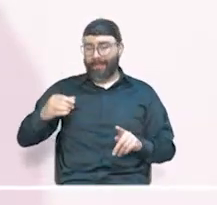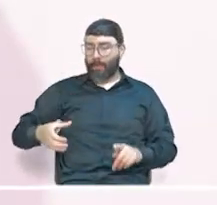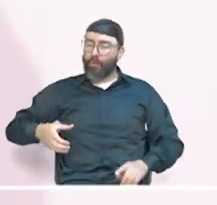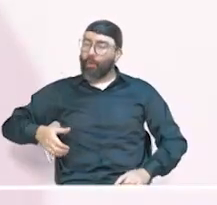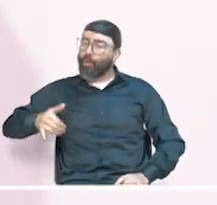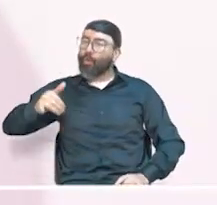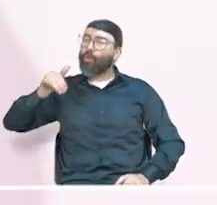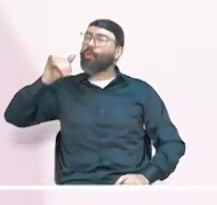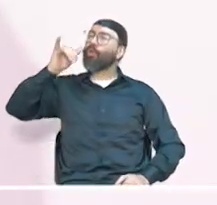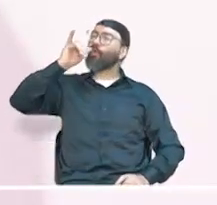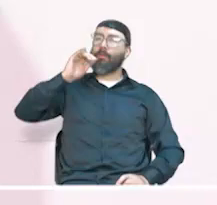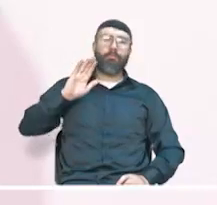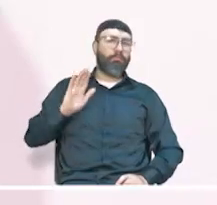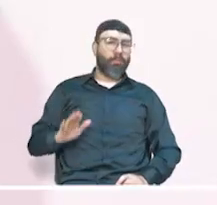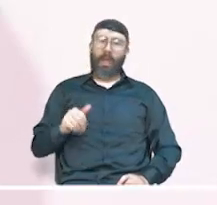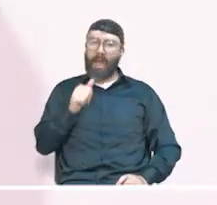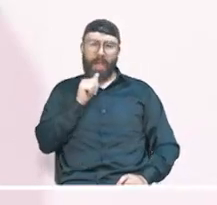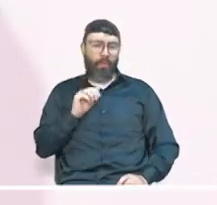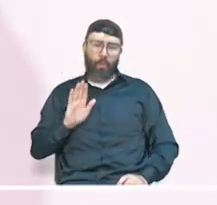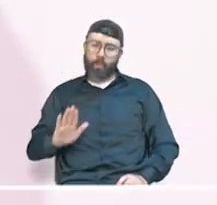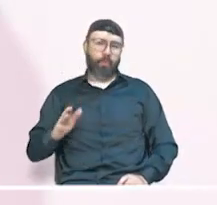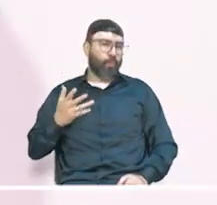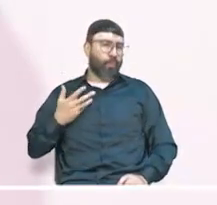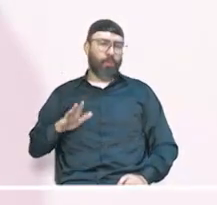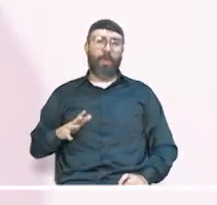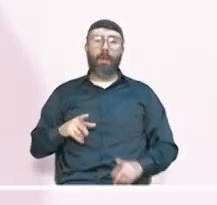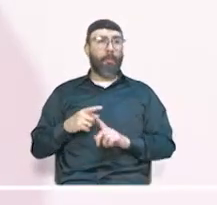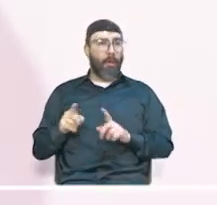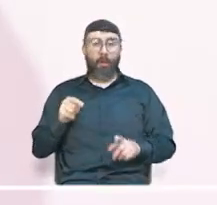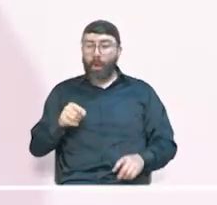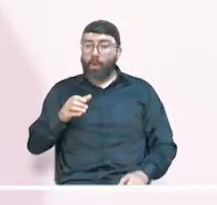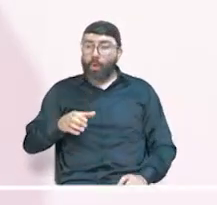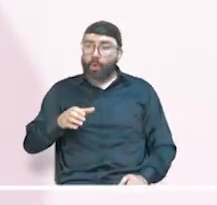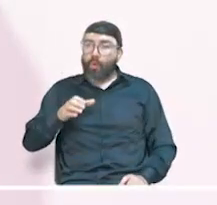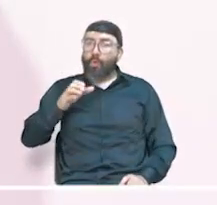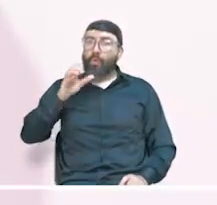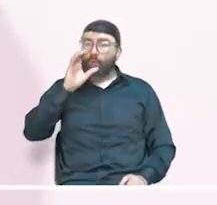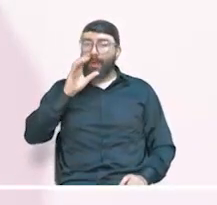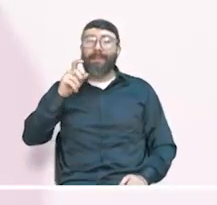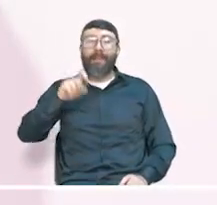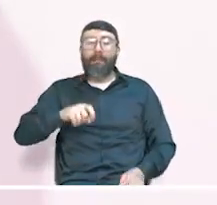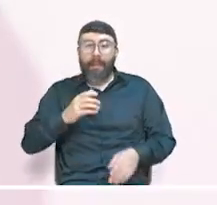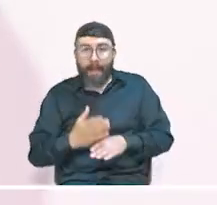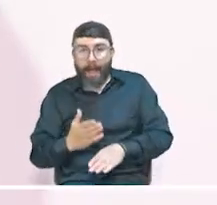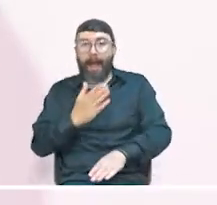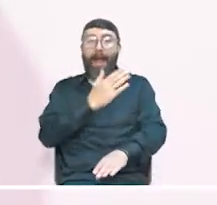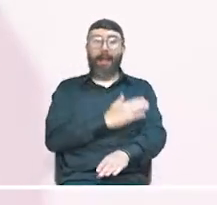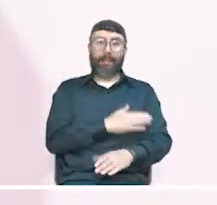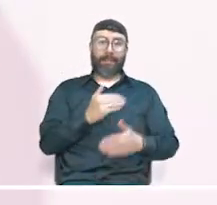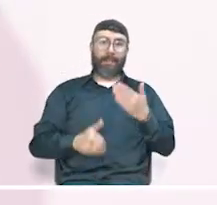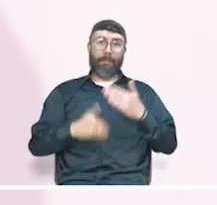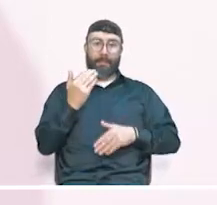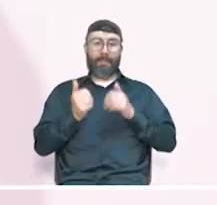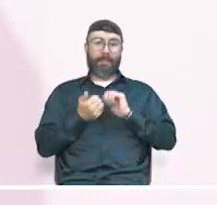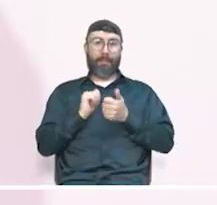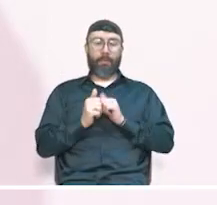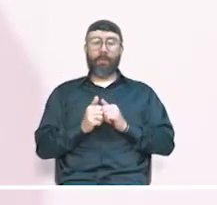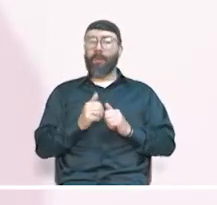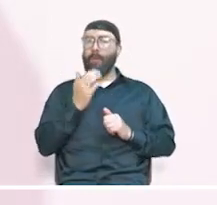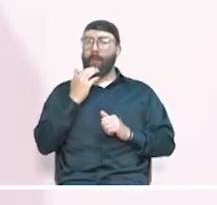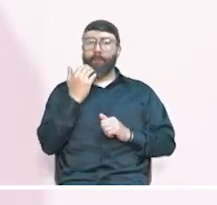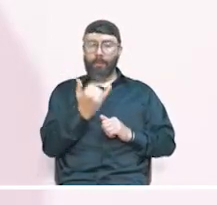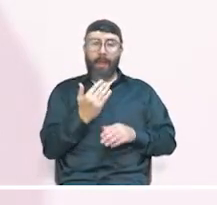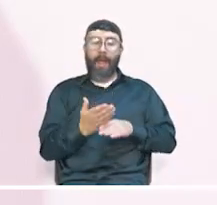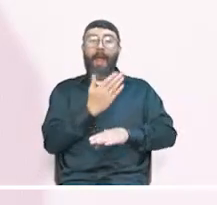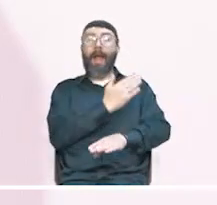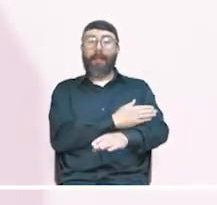con el agua, con determinada bebida, pero resulta que es que la hidratación debería de ocurrir antes de iniciar el deporte. Uno debería tomarse siquiera 2 vasitos con